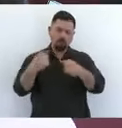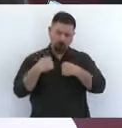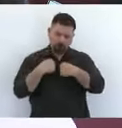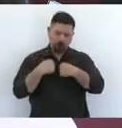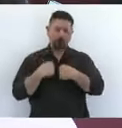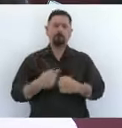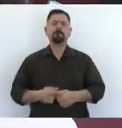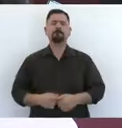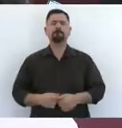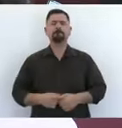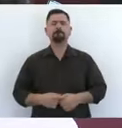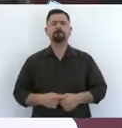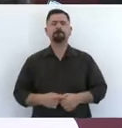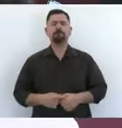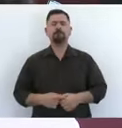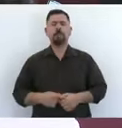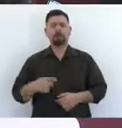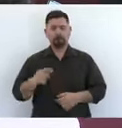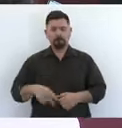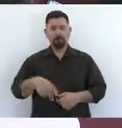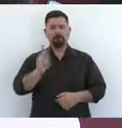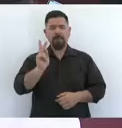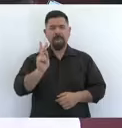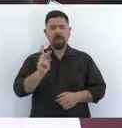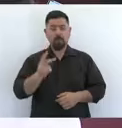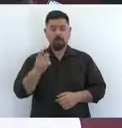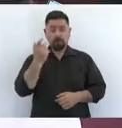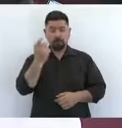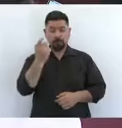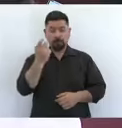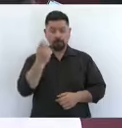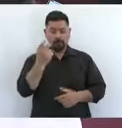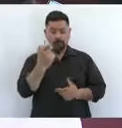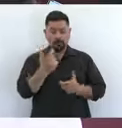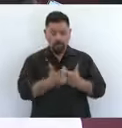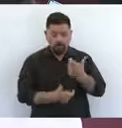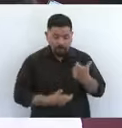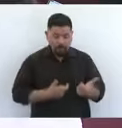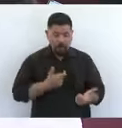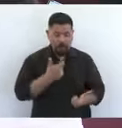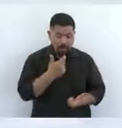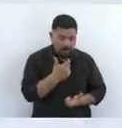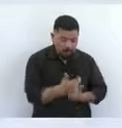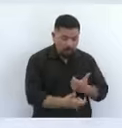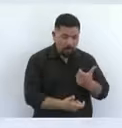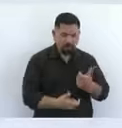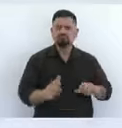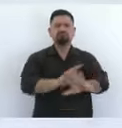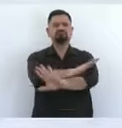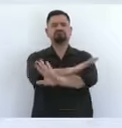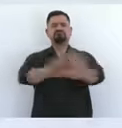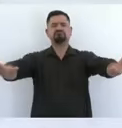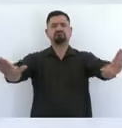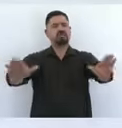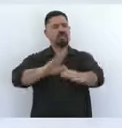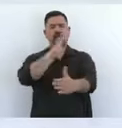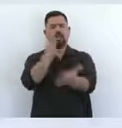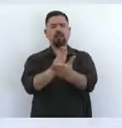Entonces, pero ya esos gastos no se dan. Lo